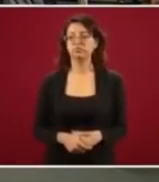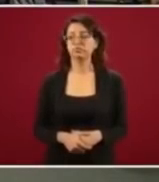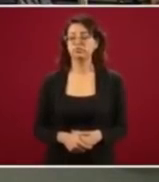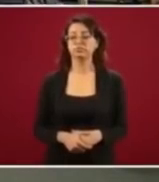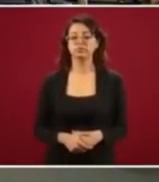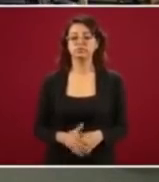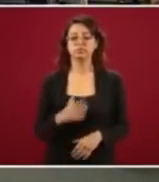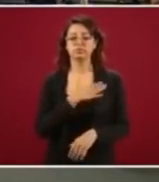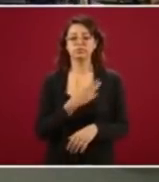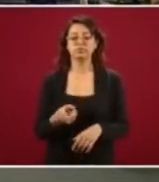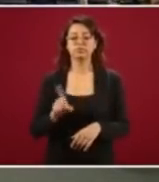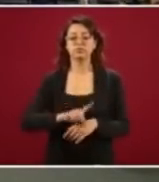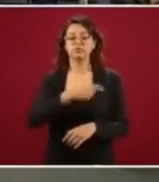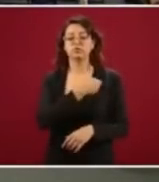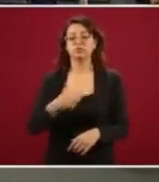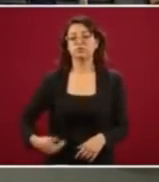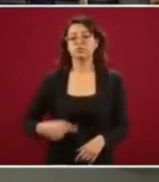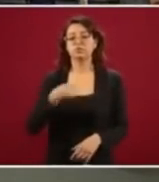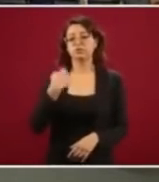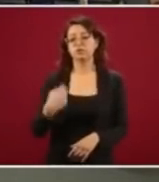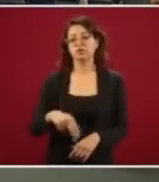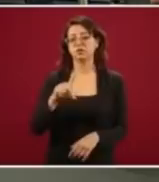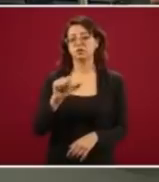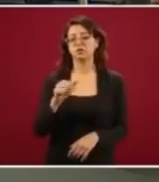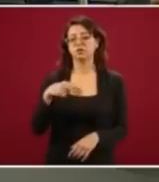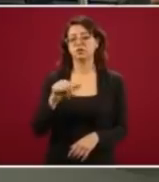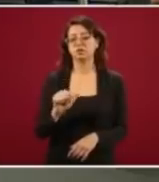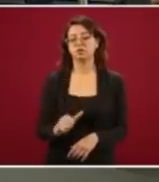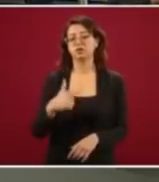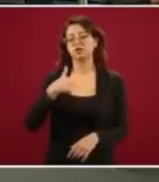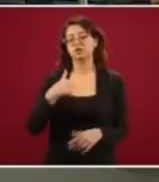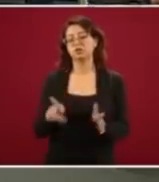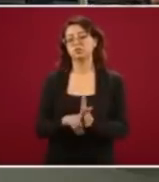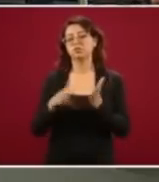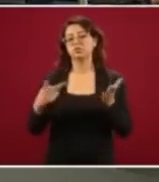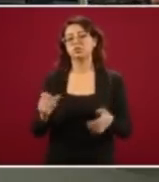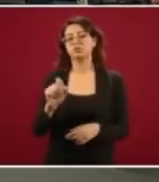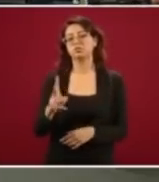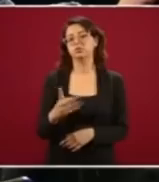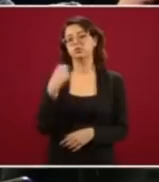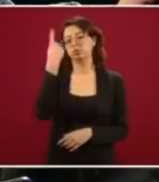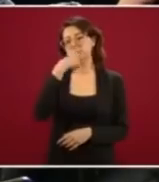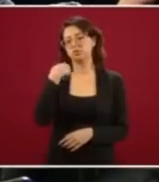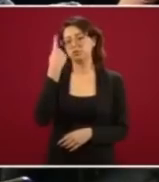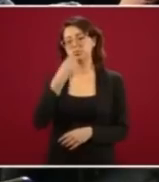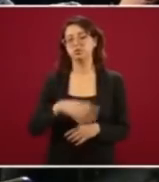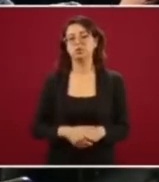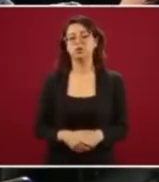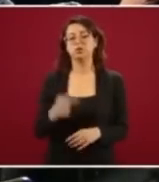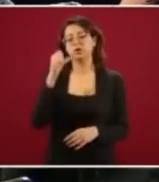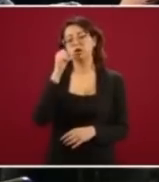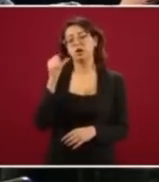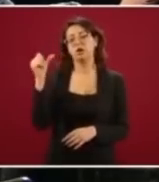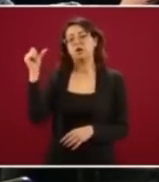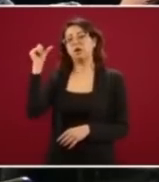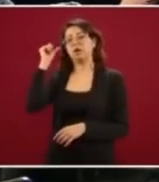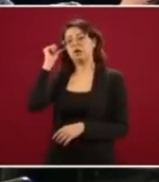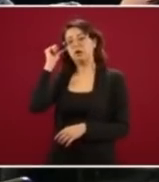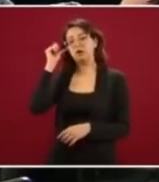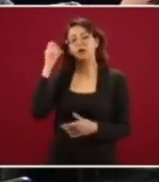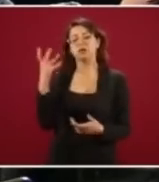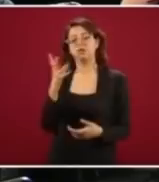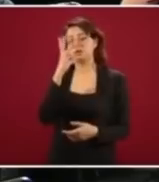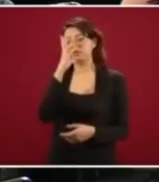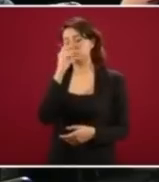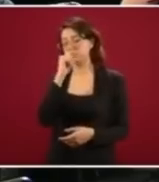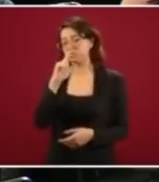Sí, buenos días, presidente. Diana Benítez, del diario 24 horas. Yo le quisiera preguntar, ayer ya no hubo oportunidad en el Pulso de la Salud